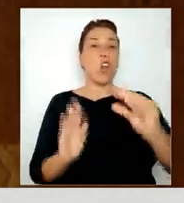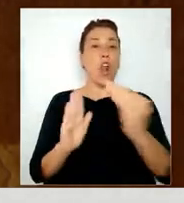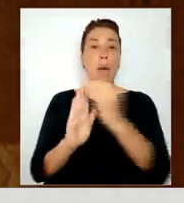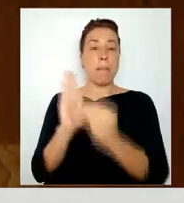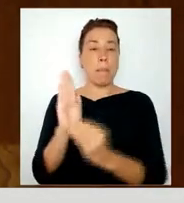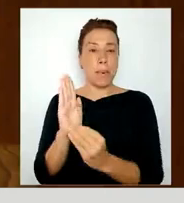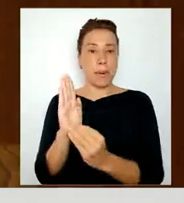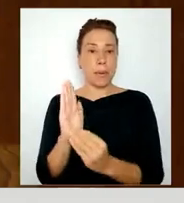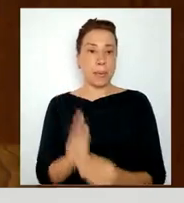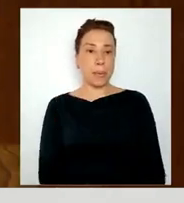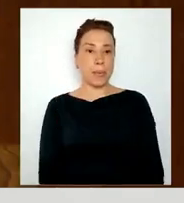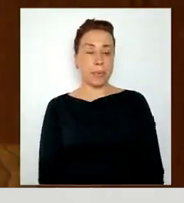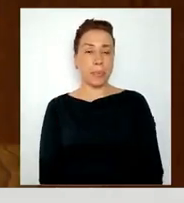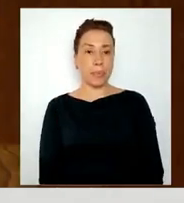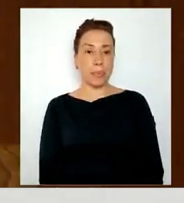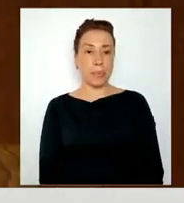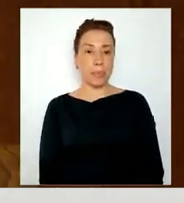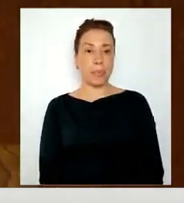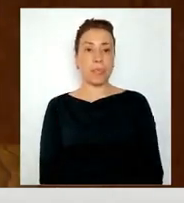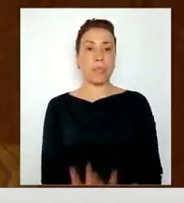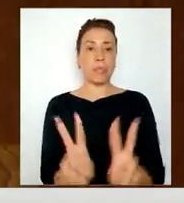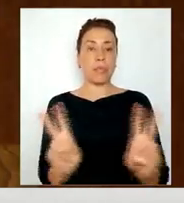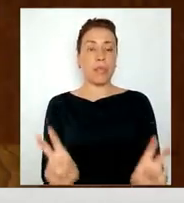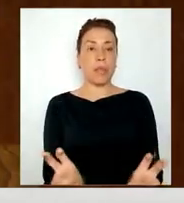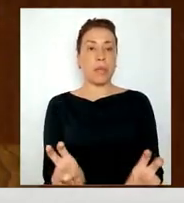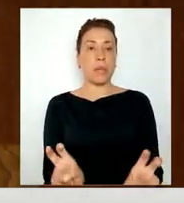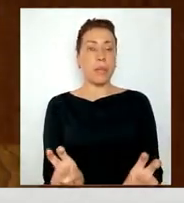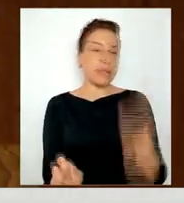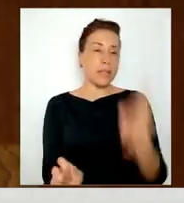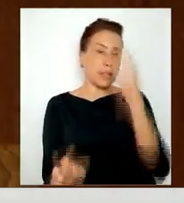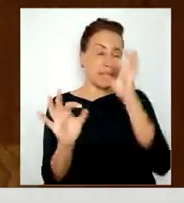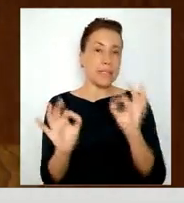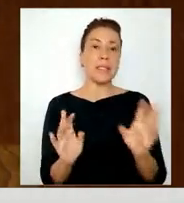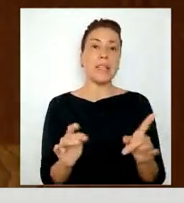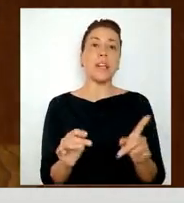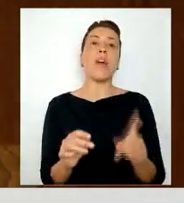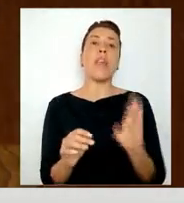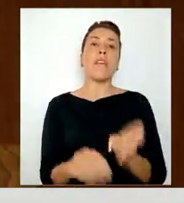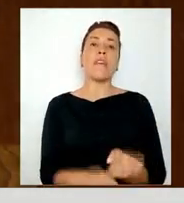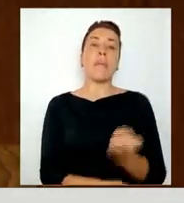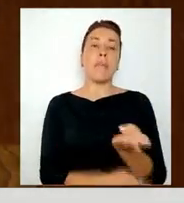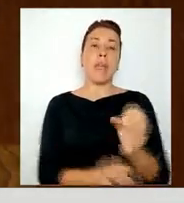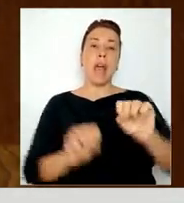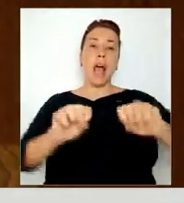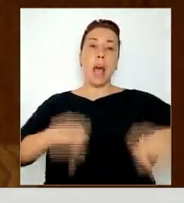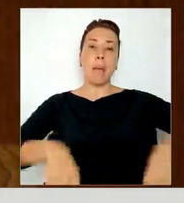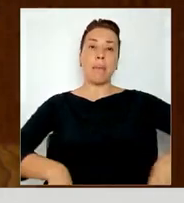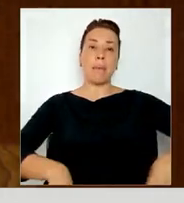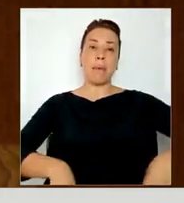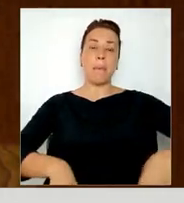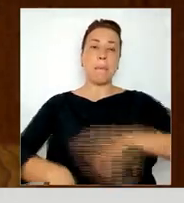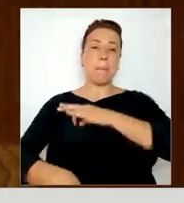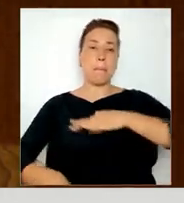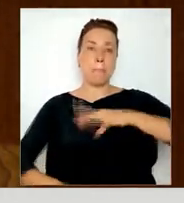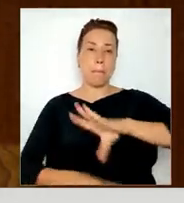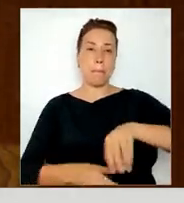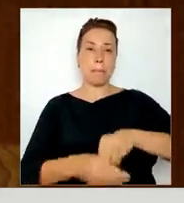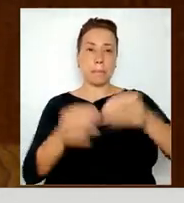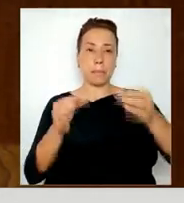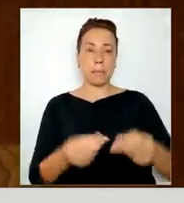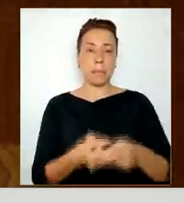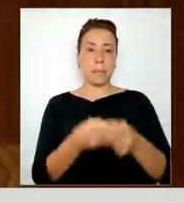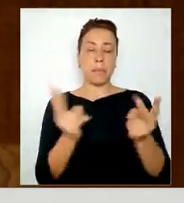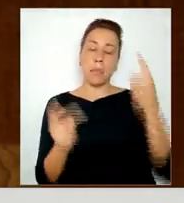en materia de formalidades se supone requerir la aprobación del Ministerio de interior y Seguridad Pública para efectuar el